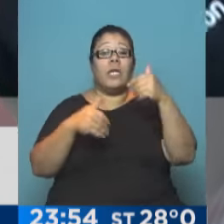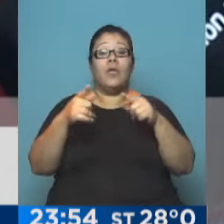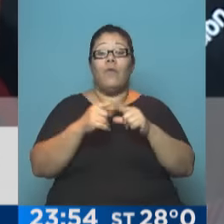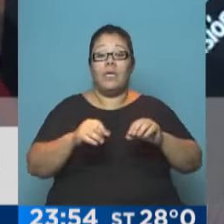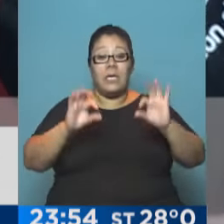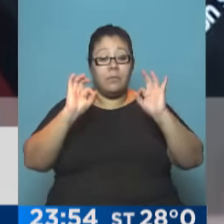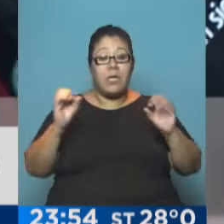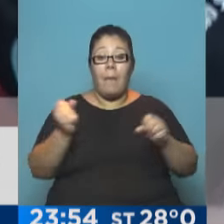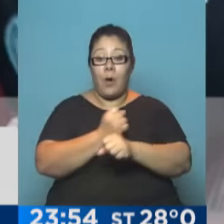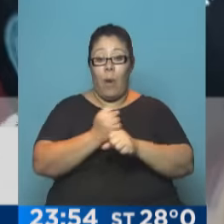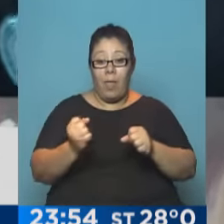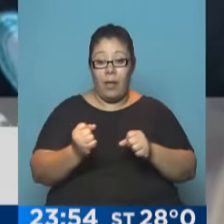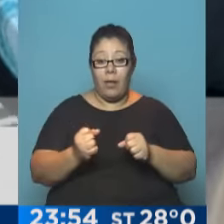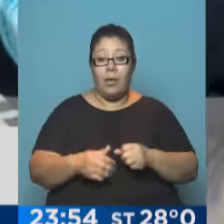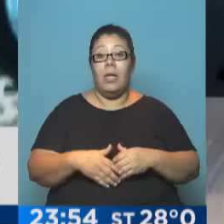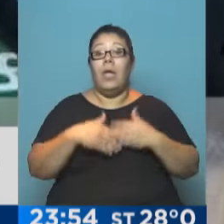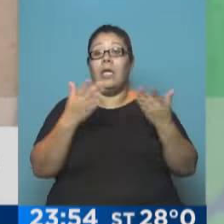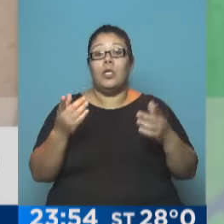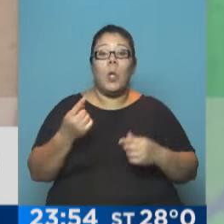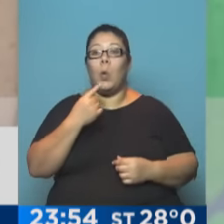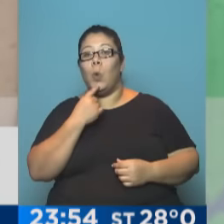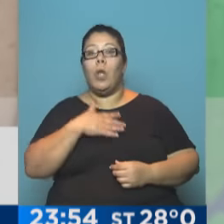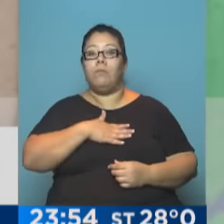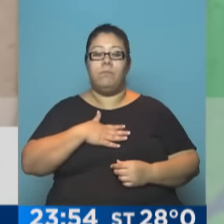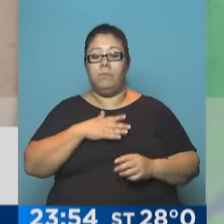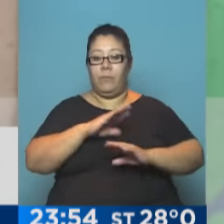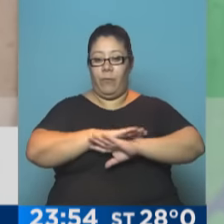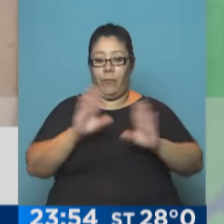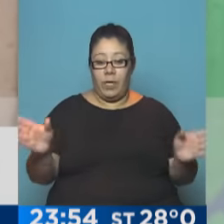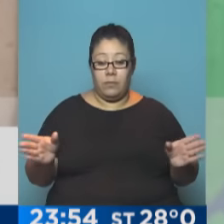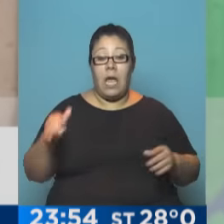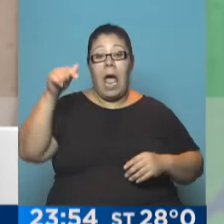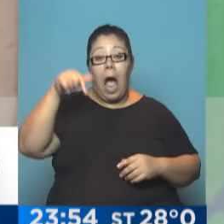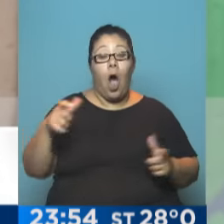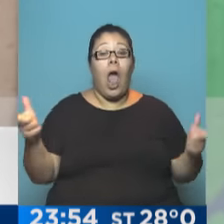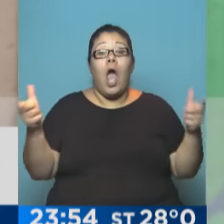desapareció todo tipo de especulación. Bueno, ahora sigue la misma comisión.